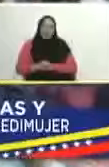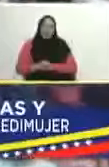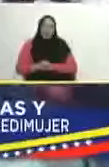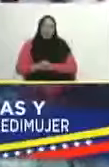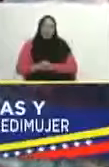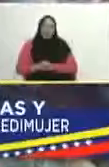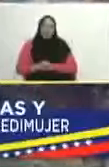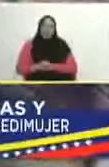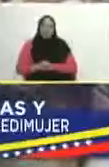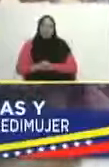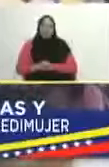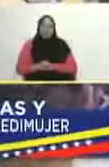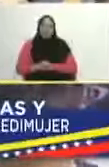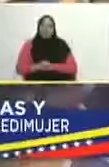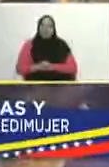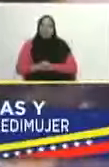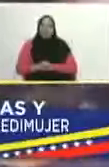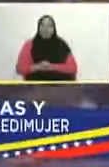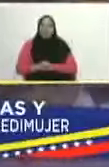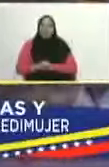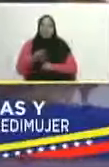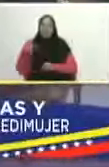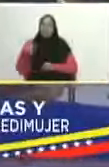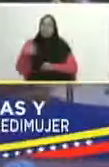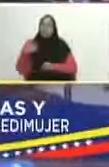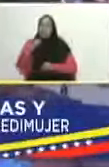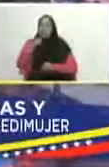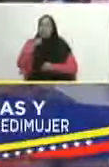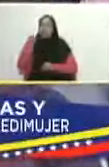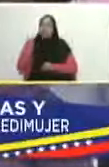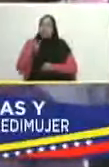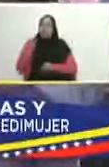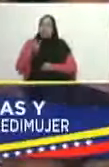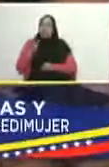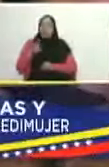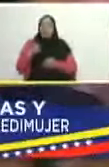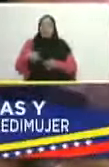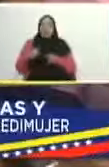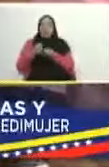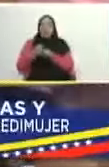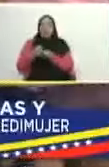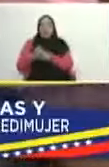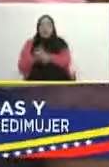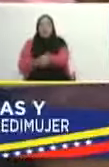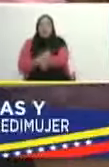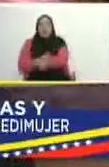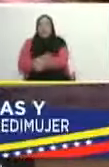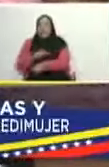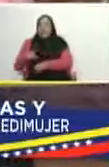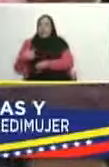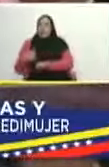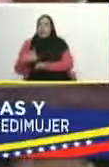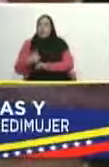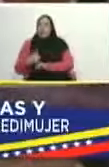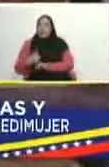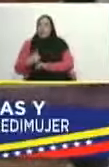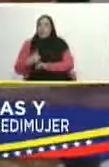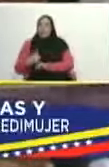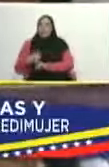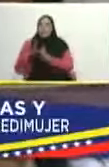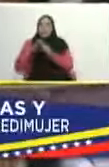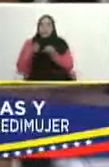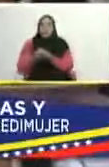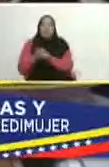cariño a nuestra primera combatiente del estado Anzoátegui, nuestra querida hermana Marcia, que ha estado al frente de todos